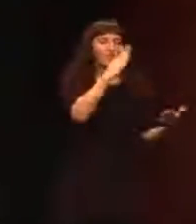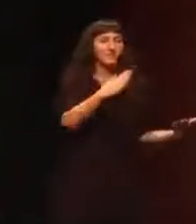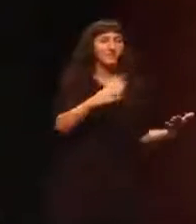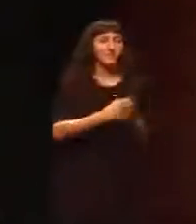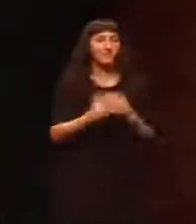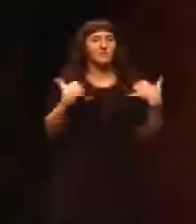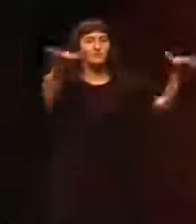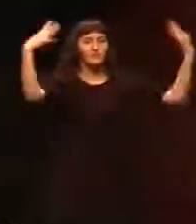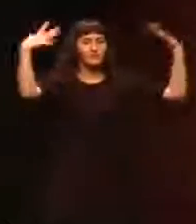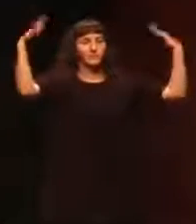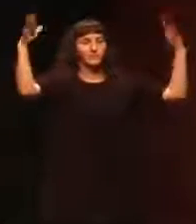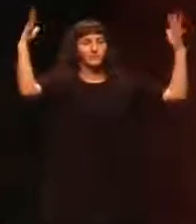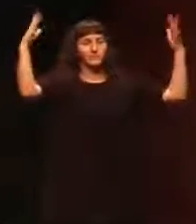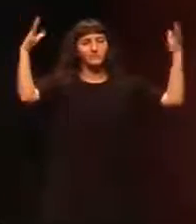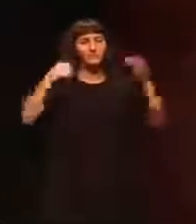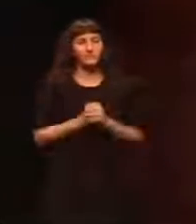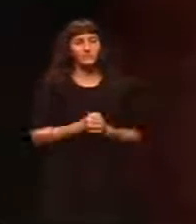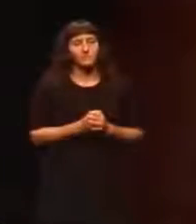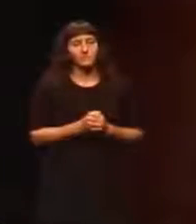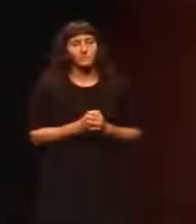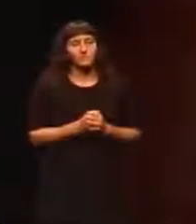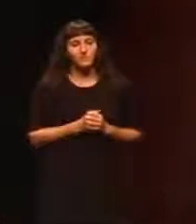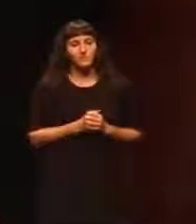Ese golpe de Estado silencioso